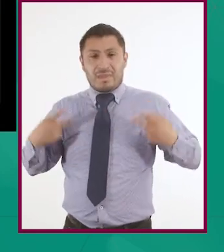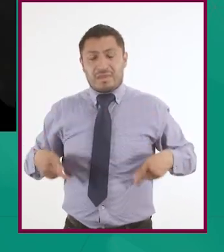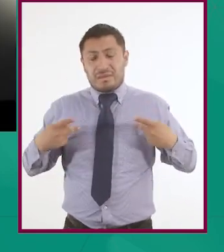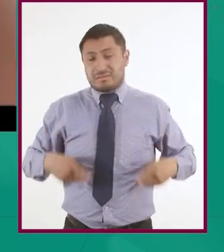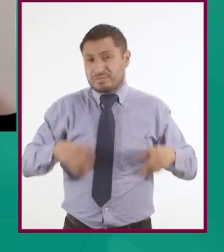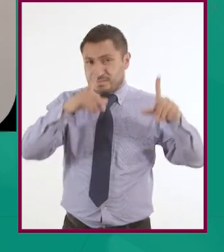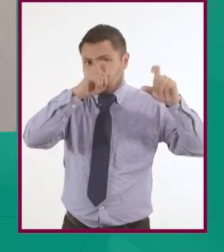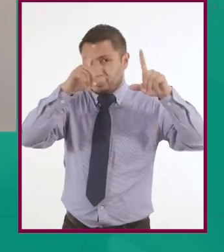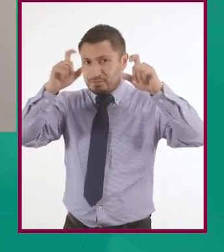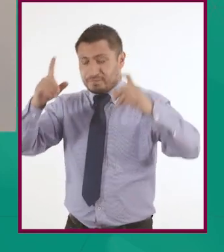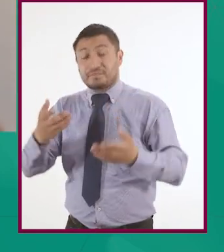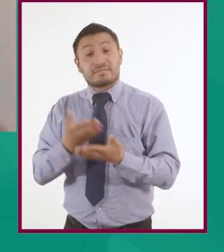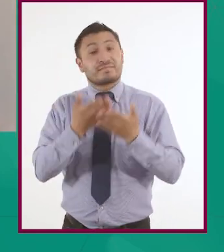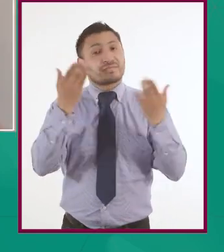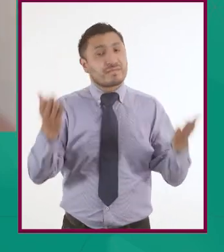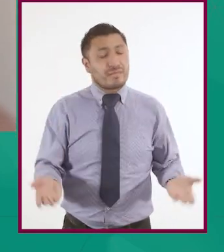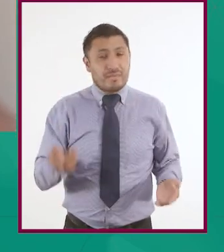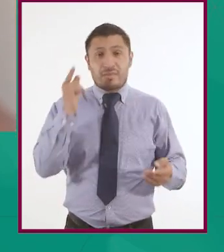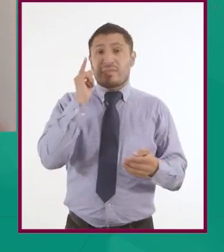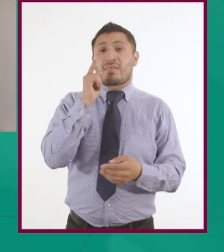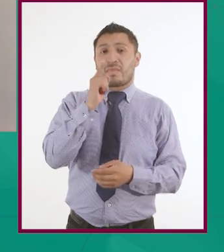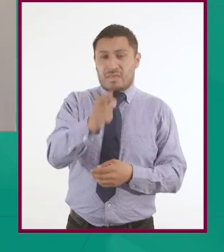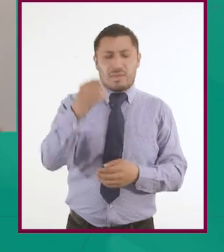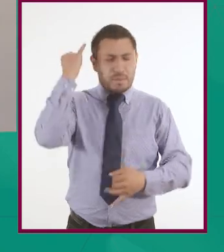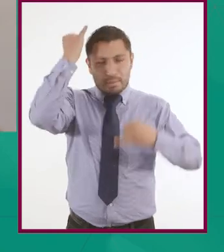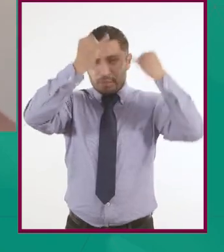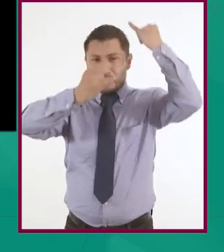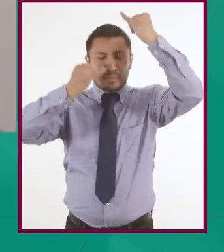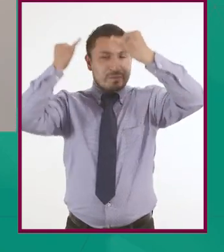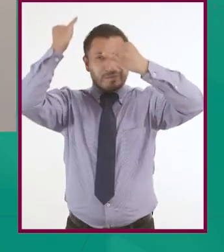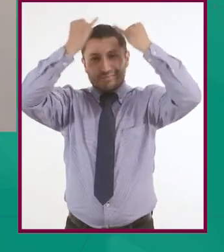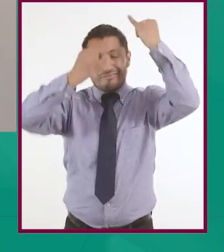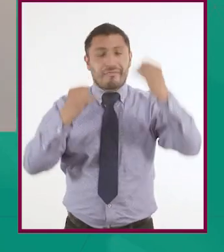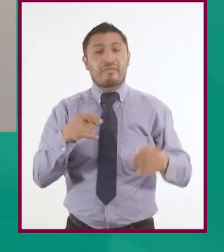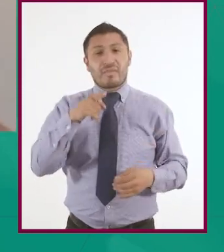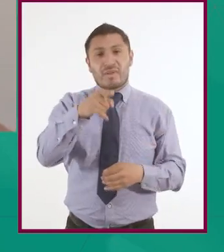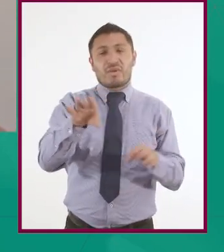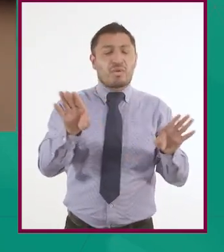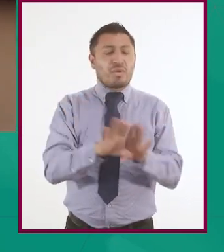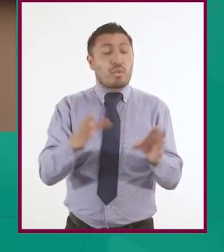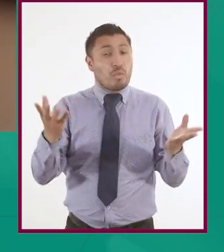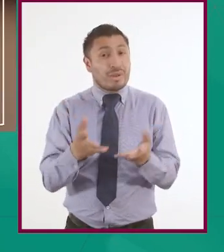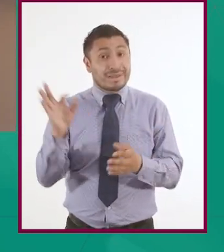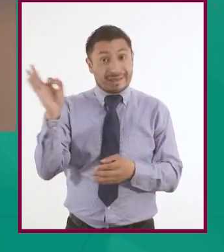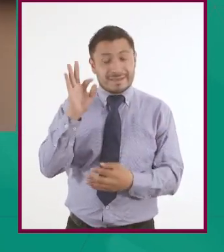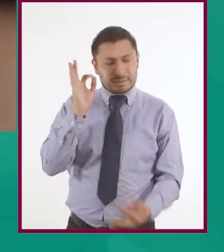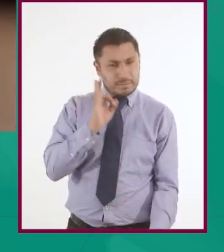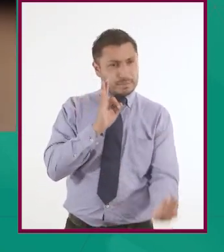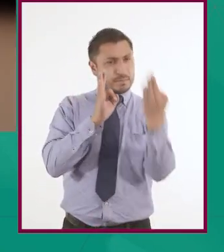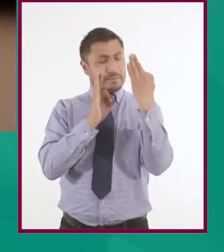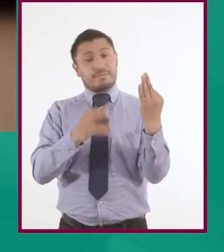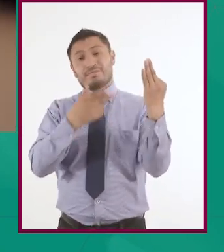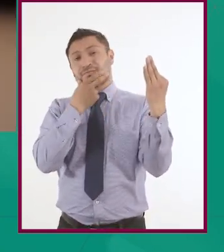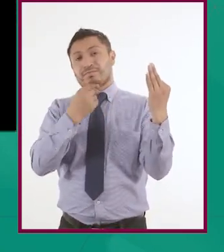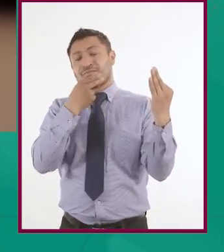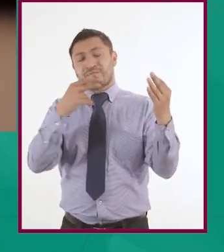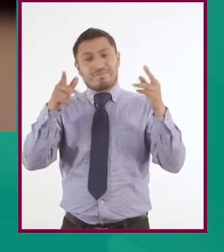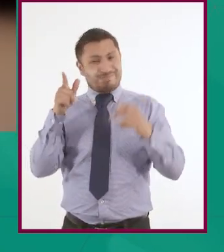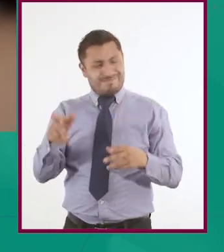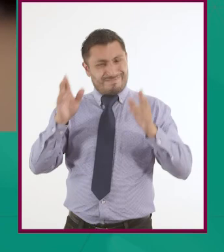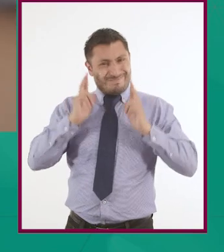fotografiaba. Ahora es momento de que imagines cómo actuarías si estuvieras frente al hombre lesionado de la imagen.